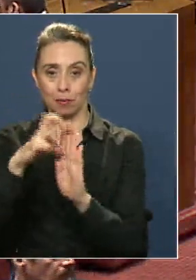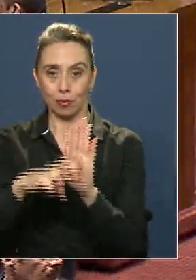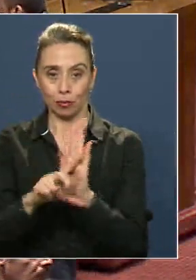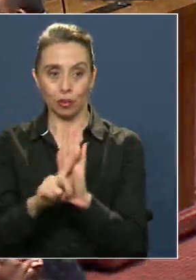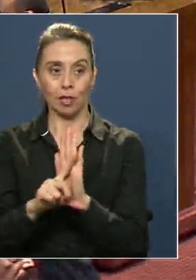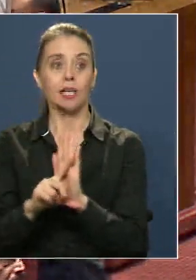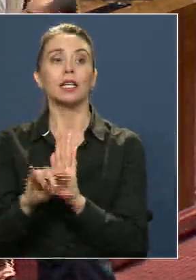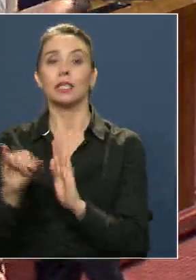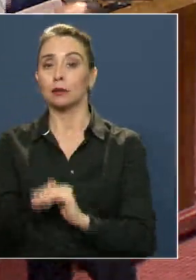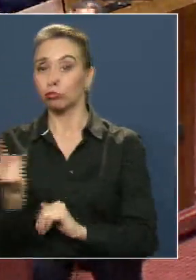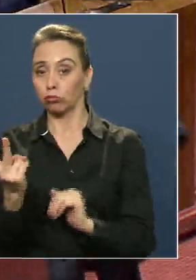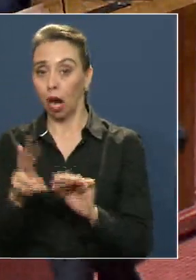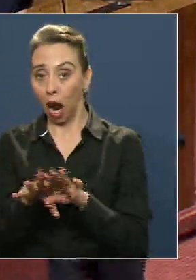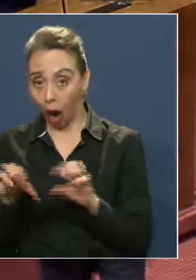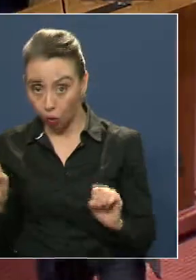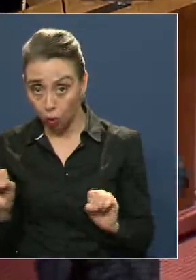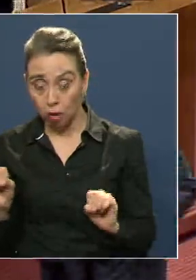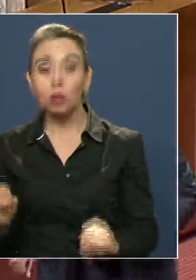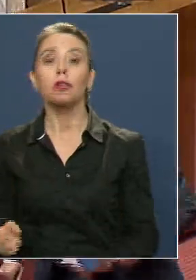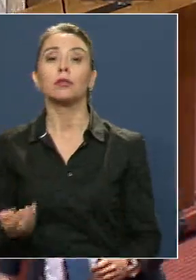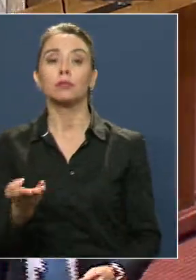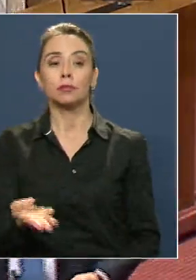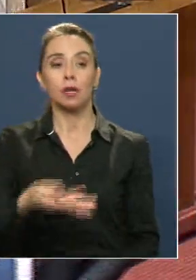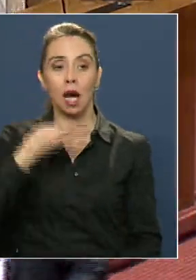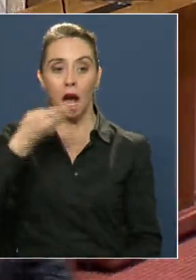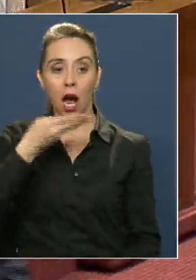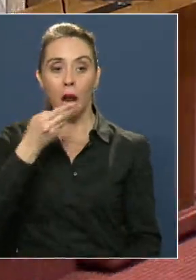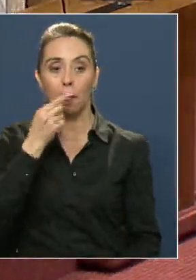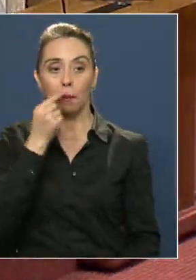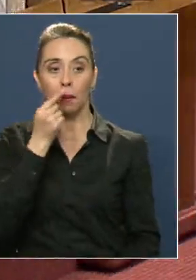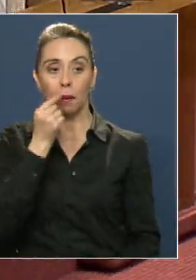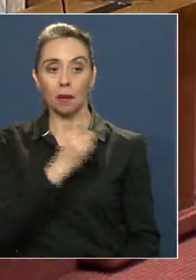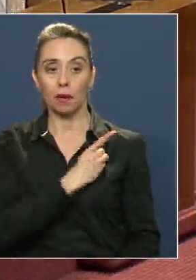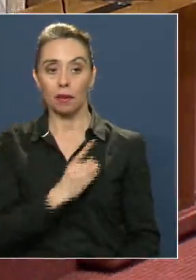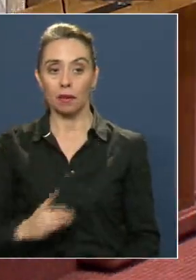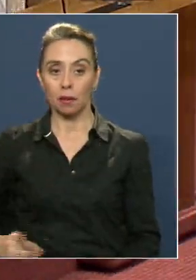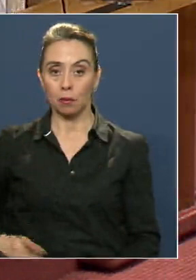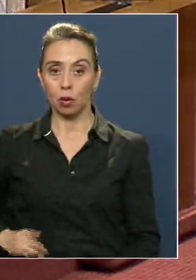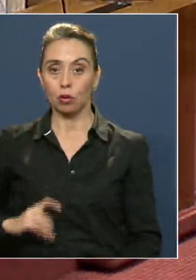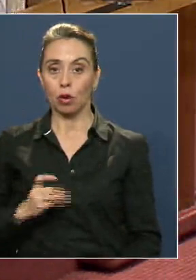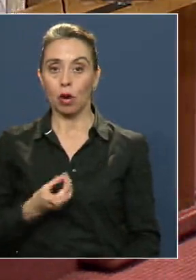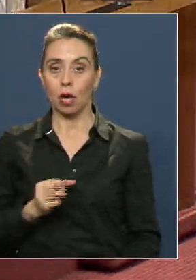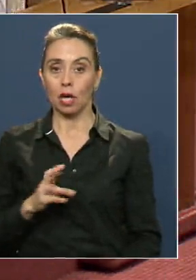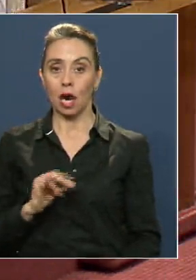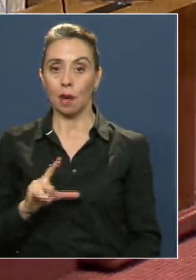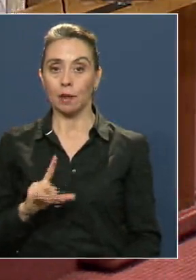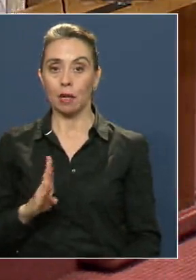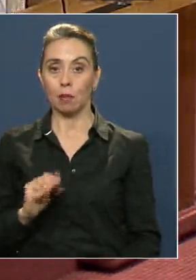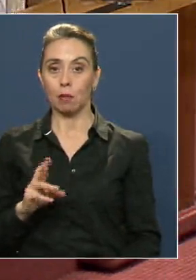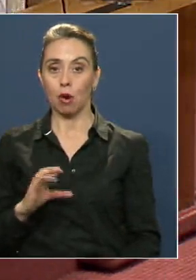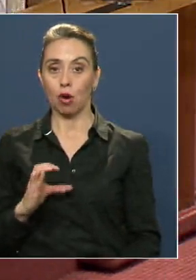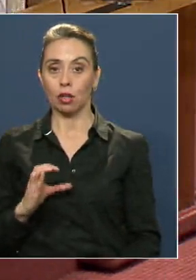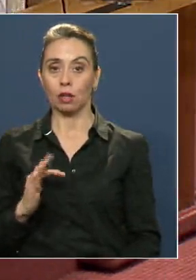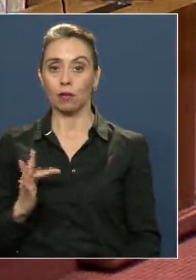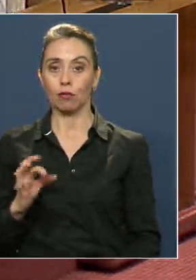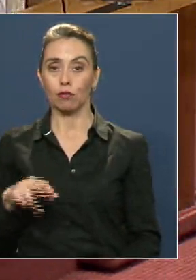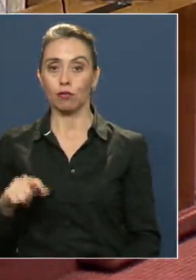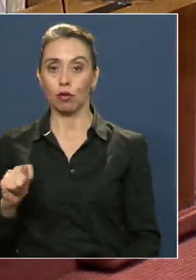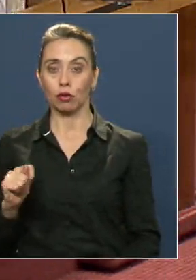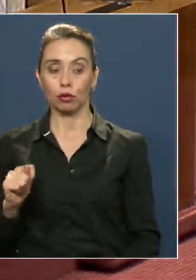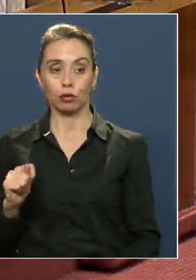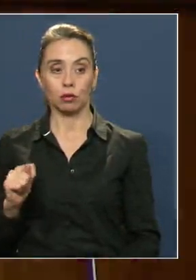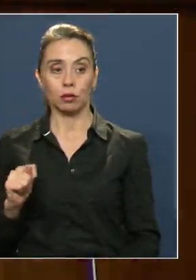Hay acuerdo para ello. Por lo tanto, le ofrezco la palabra al honorable diputado don Gabriel Boric Font. Tiene la palabra,